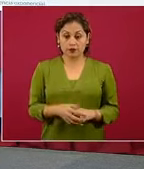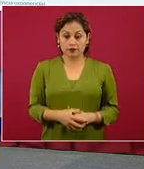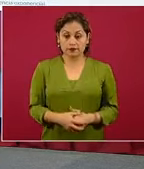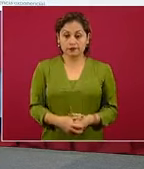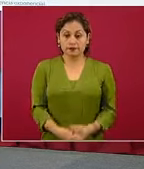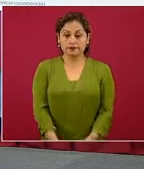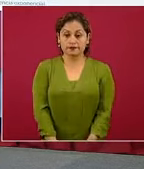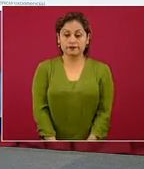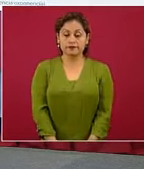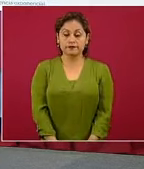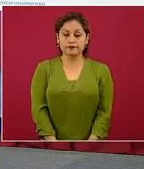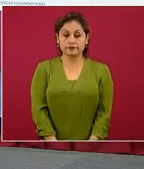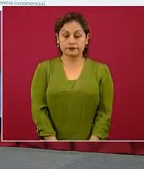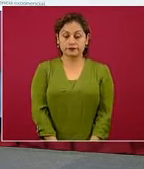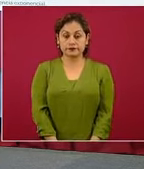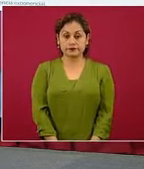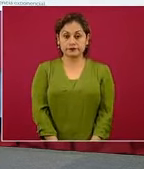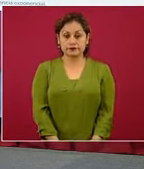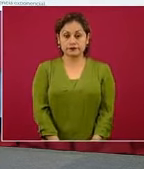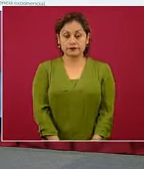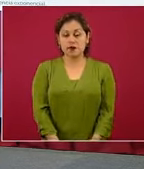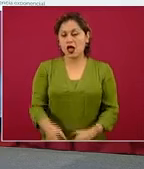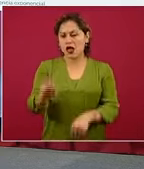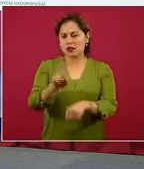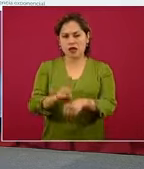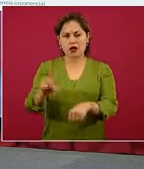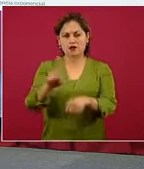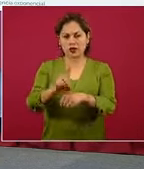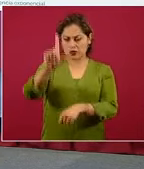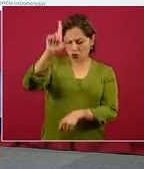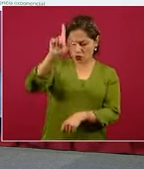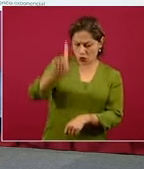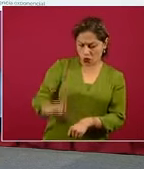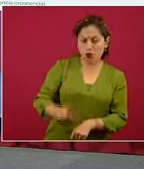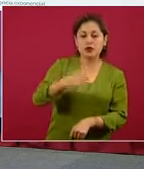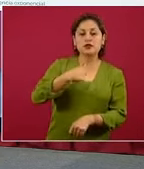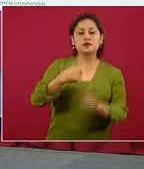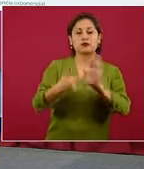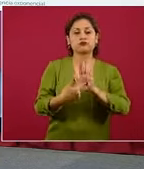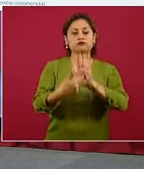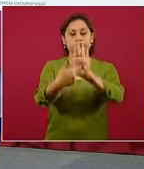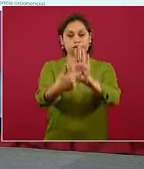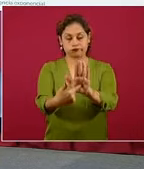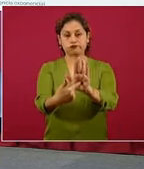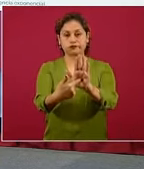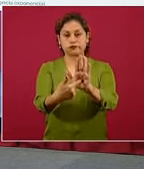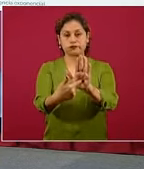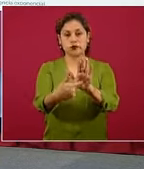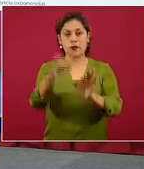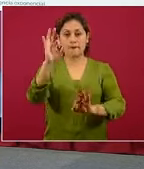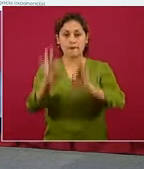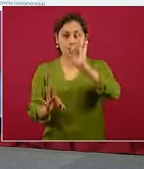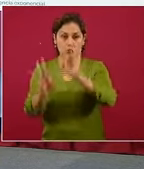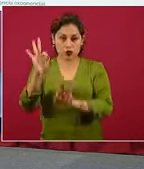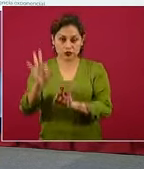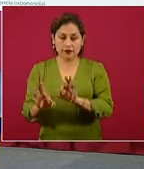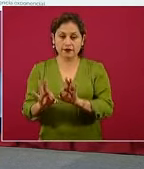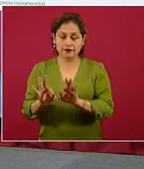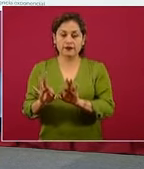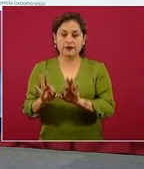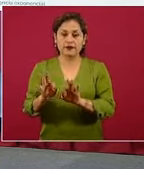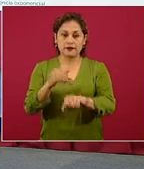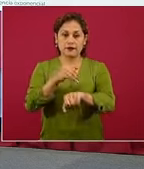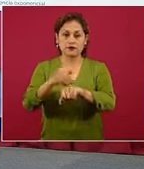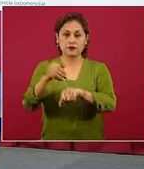diapositiva, vamos a presentar, como todos los lunes, solamente la actualización de los porcentajes de cambio